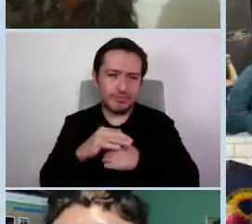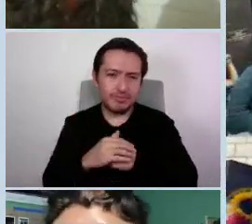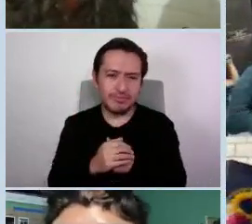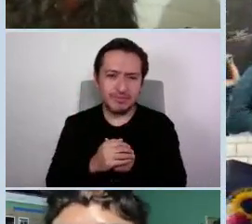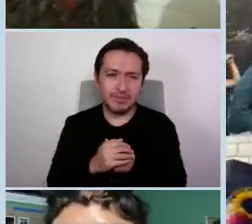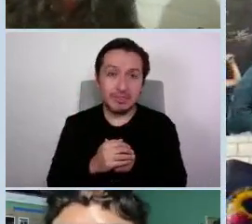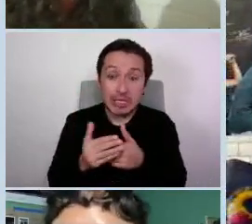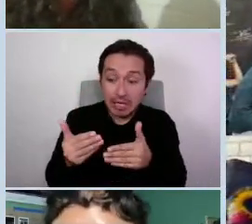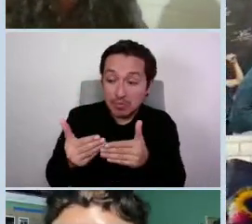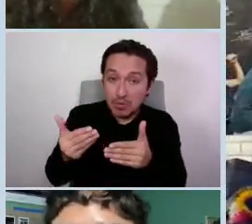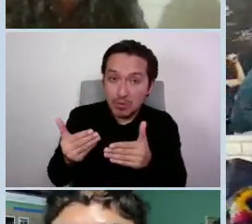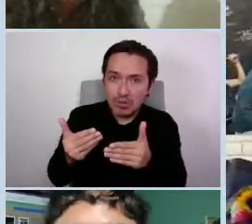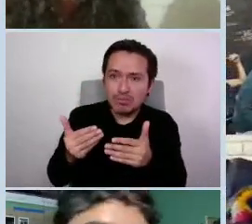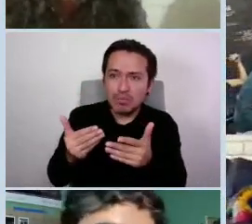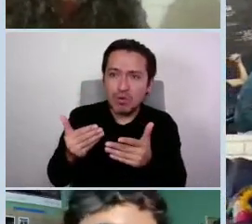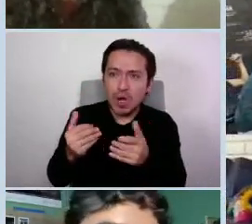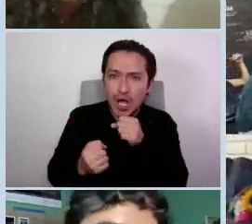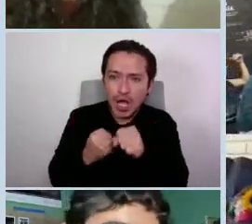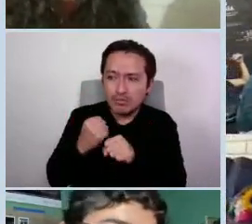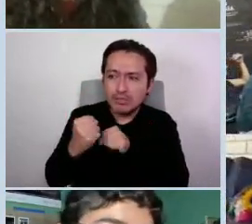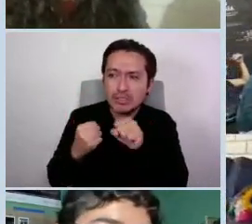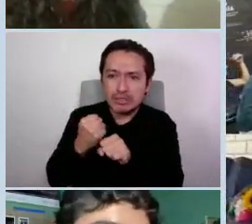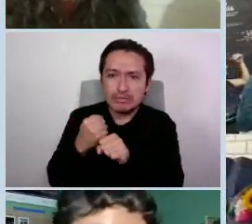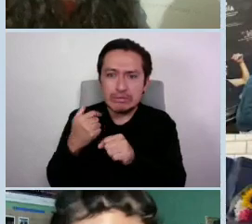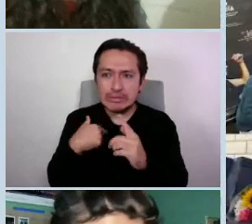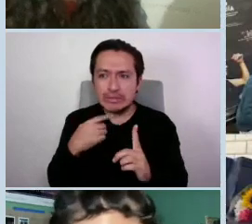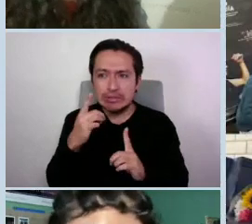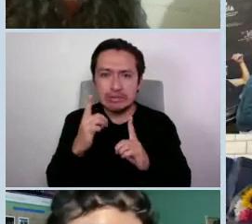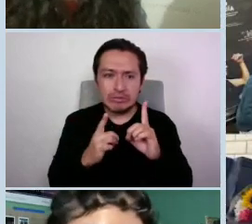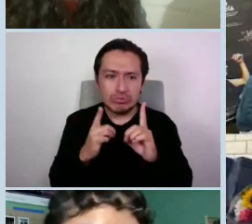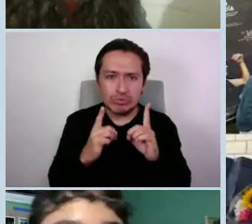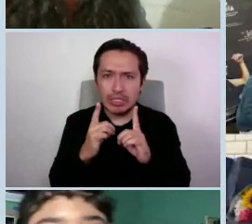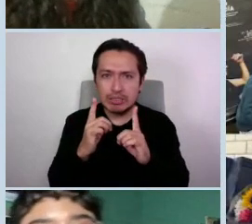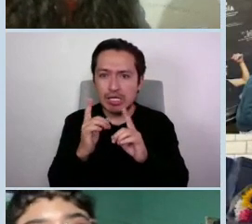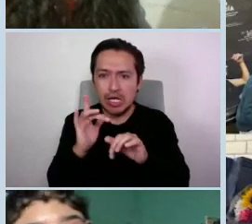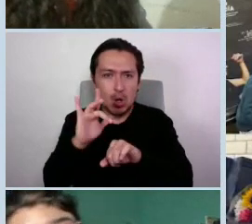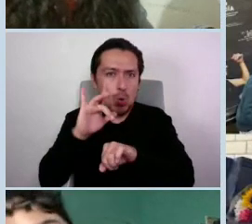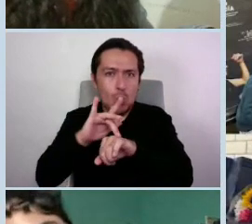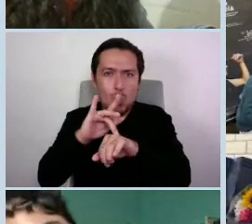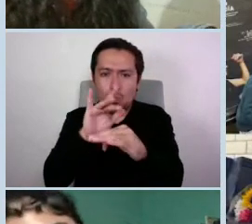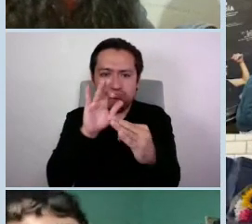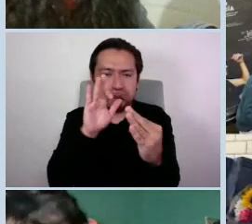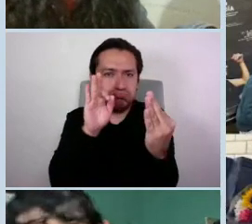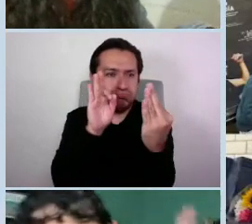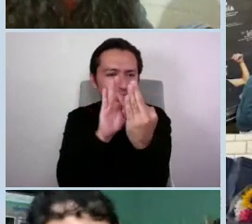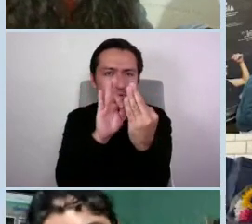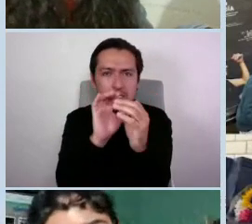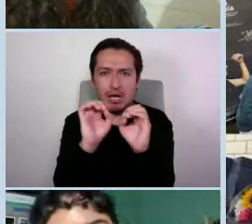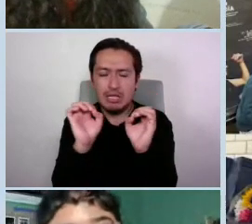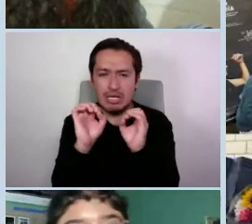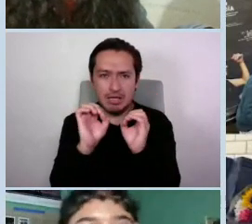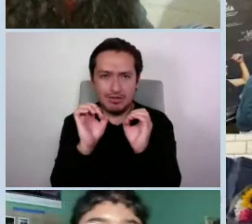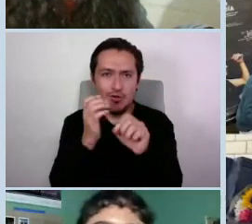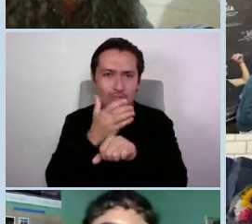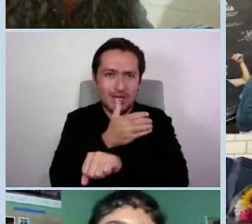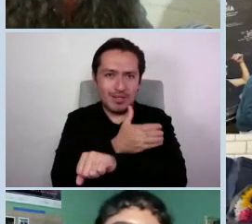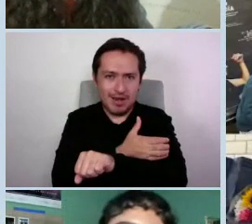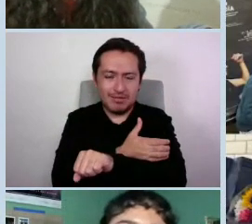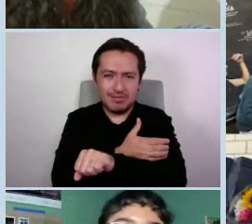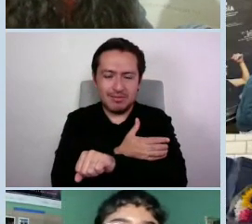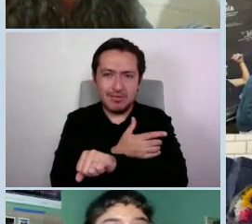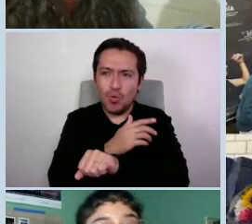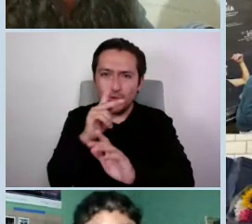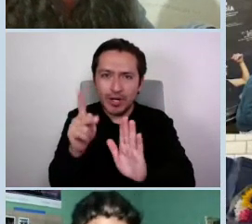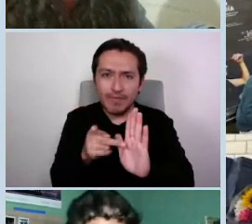años de incertidumbre y de pues Sin contacto físico con tus compañeras pues regresar a las aulas fue para mí